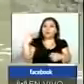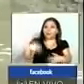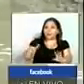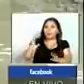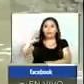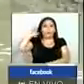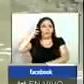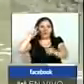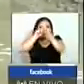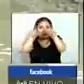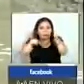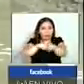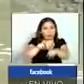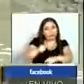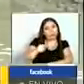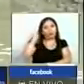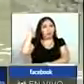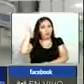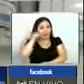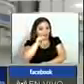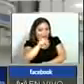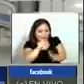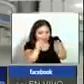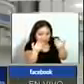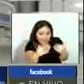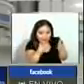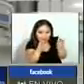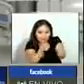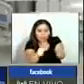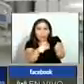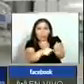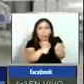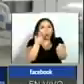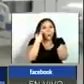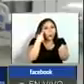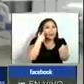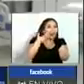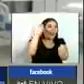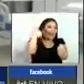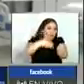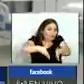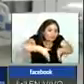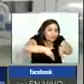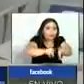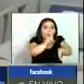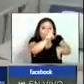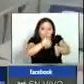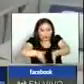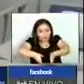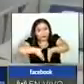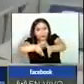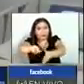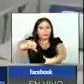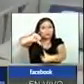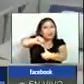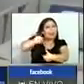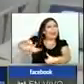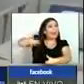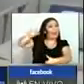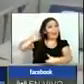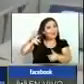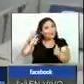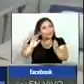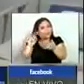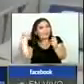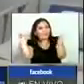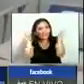radio y televisión. Esta fase está situada entre los pabellones 1 y centroamericano del ex Centro Internacional de